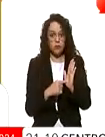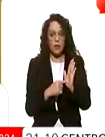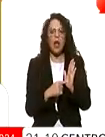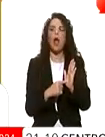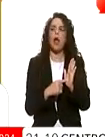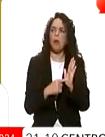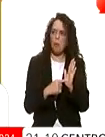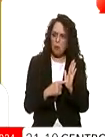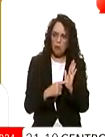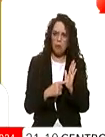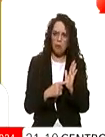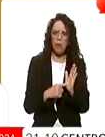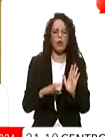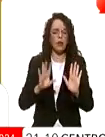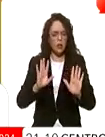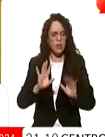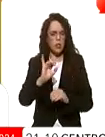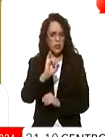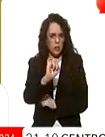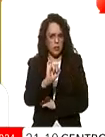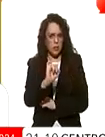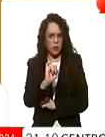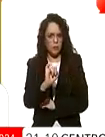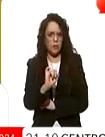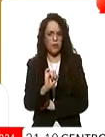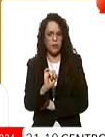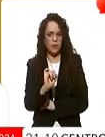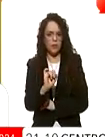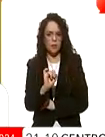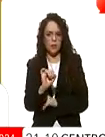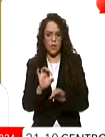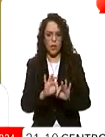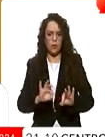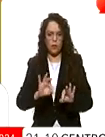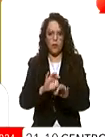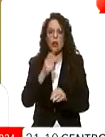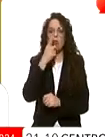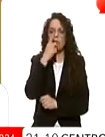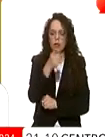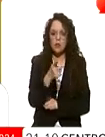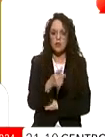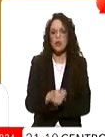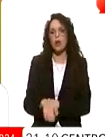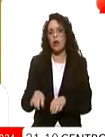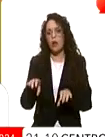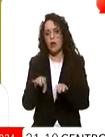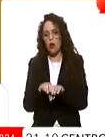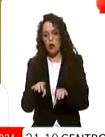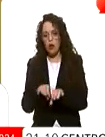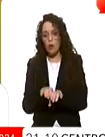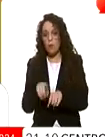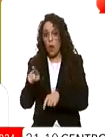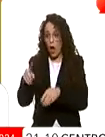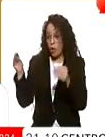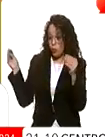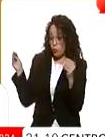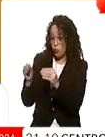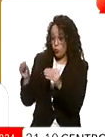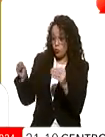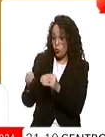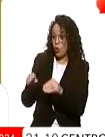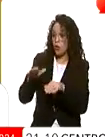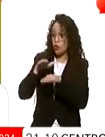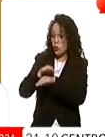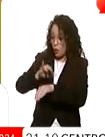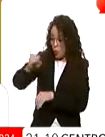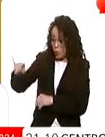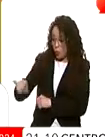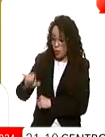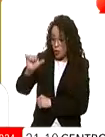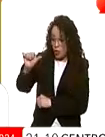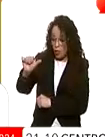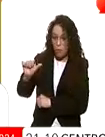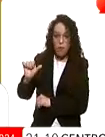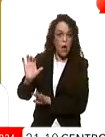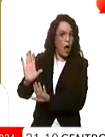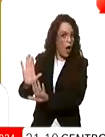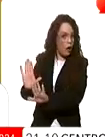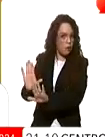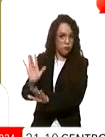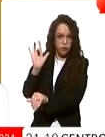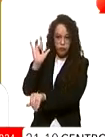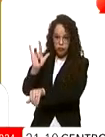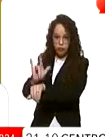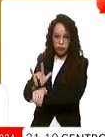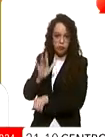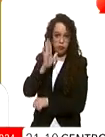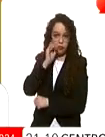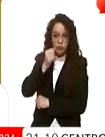aunque cabe decir que no se resolvió en modo alguno la litis de amparo. Nosotros no tenemos competencia para revocar,